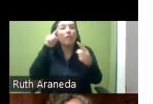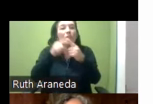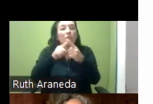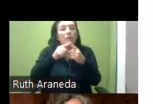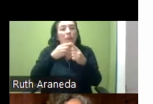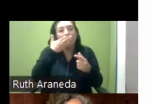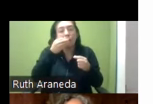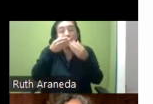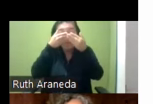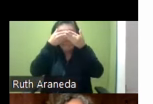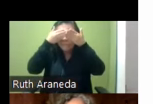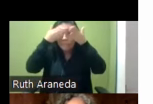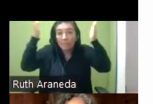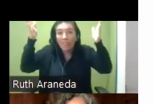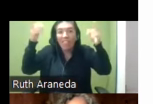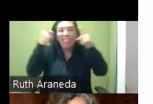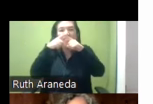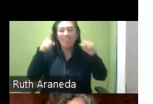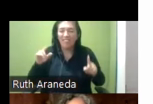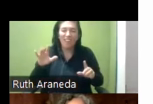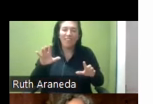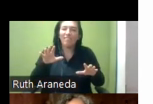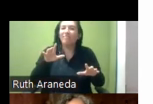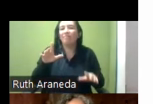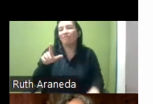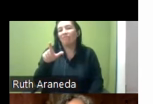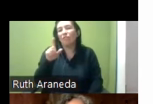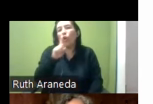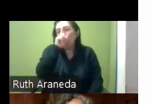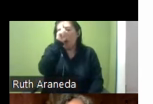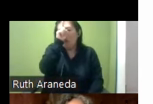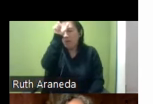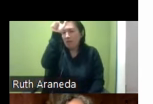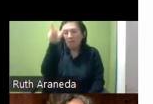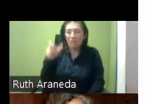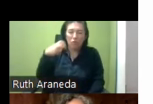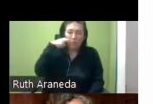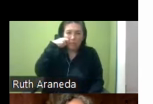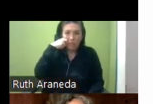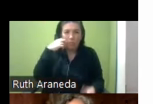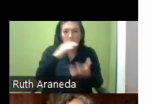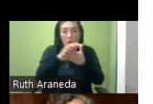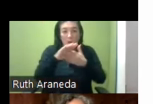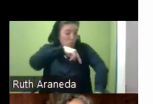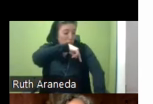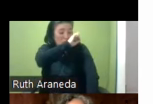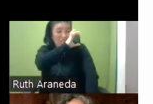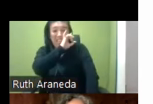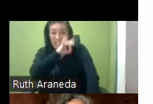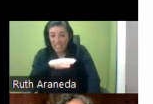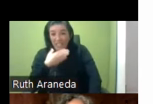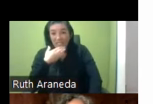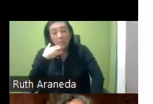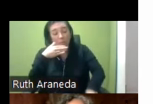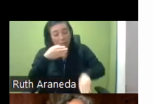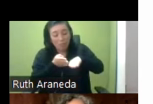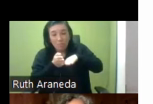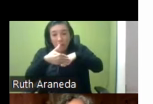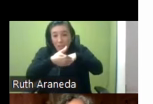es entender diferentes aspectos del comportamiento humano, ya sea del extremo norte de Chile, de la Patagonia,